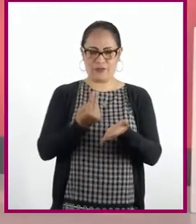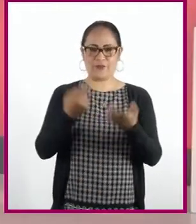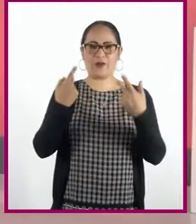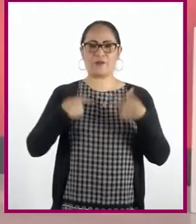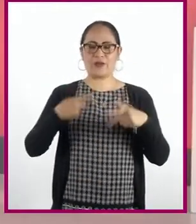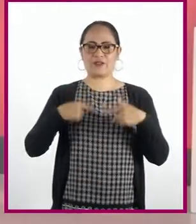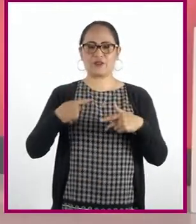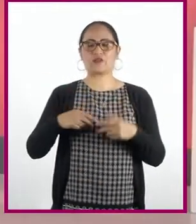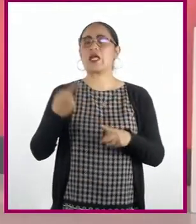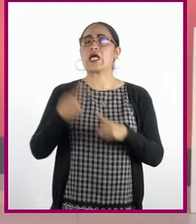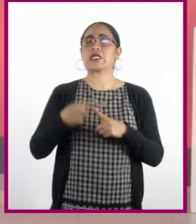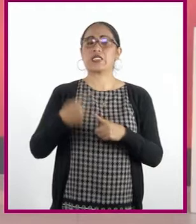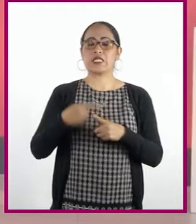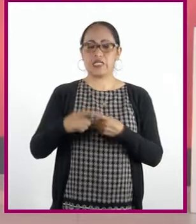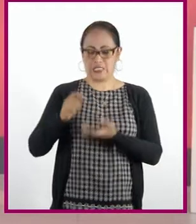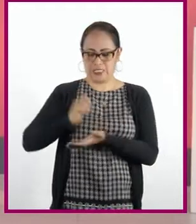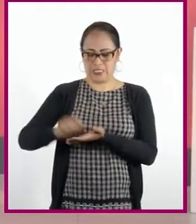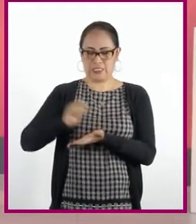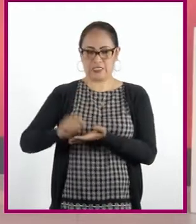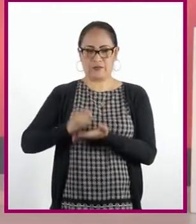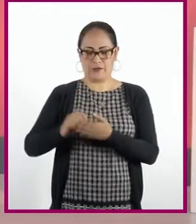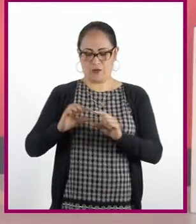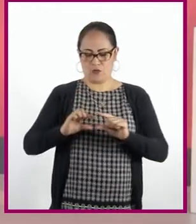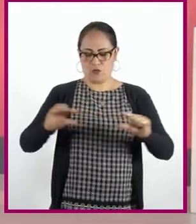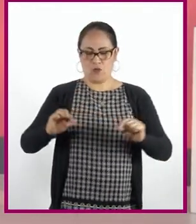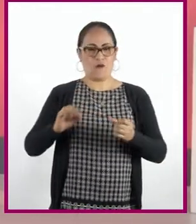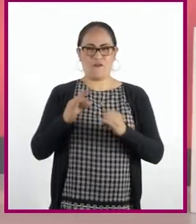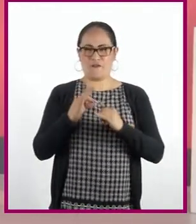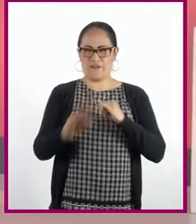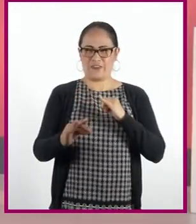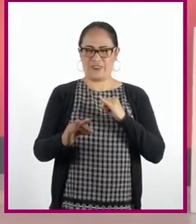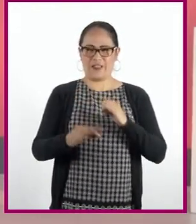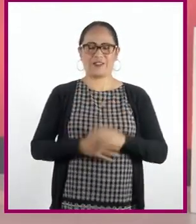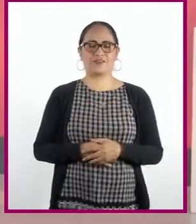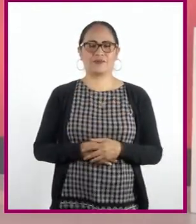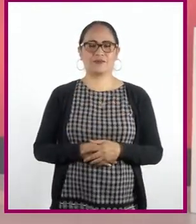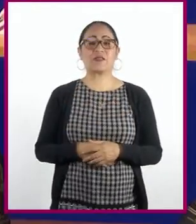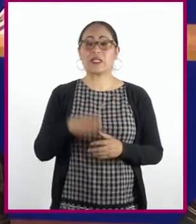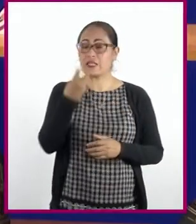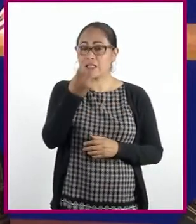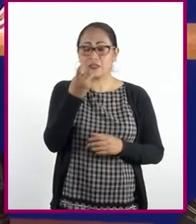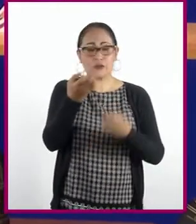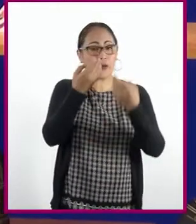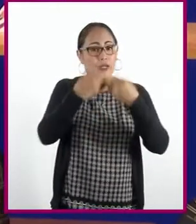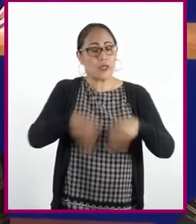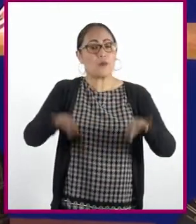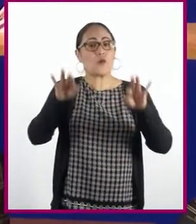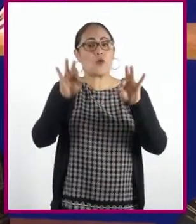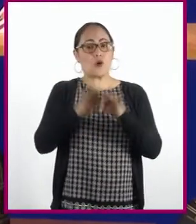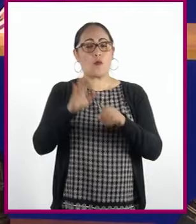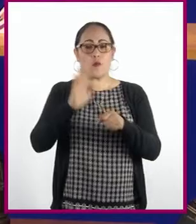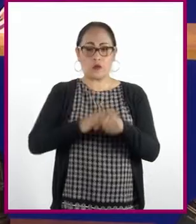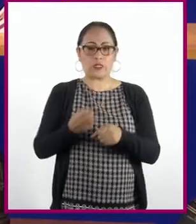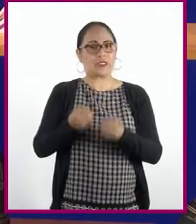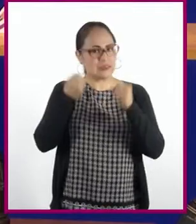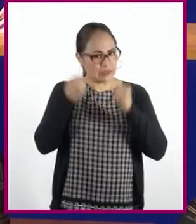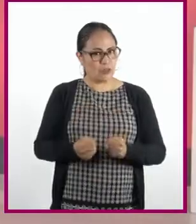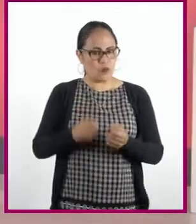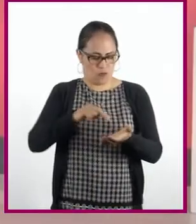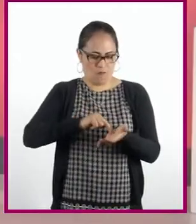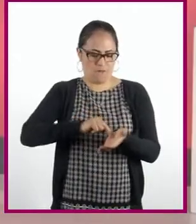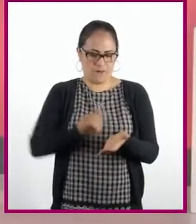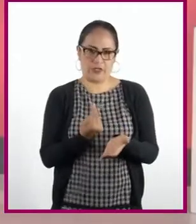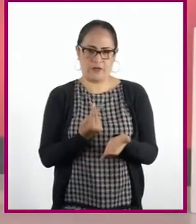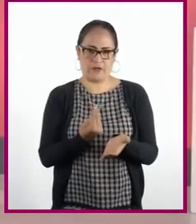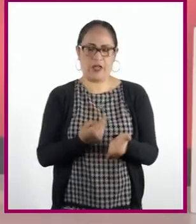remitente, quien la envía, va al final de la carta. Este es importante, pues le da autenticidad a la carta, es